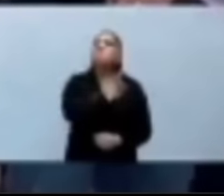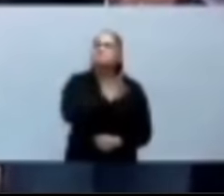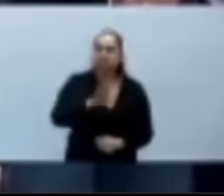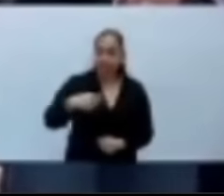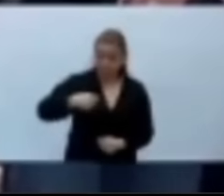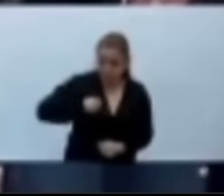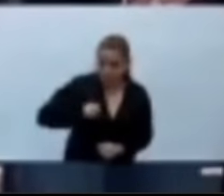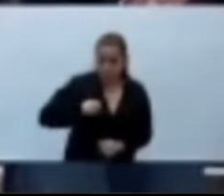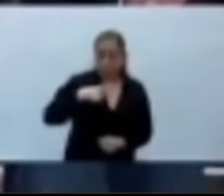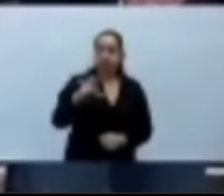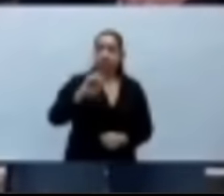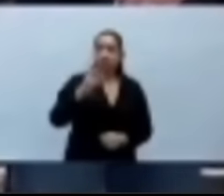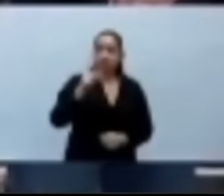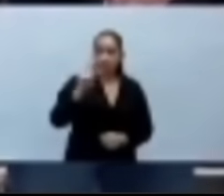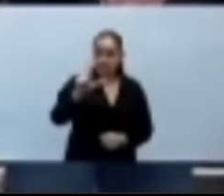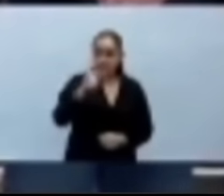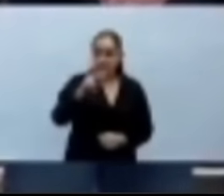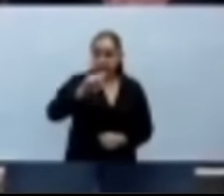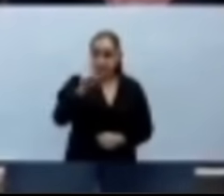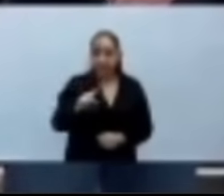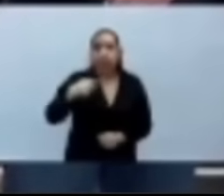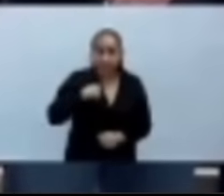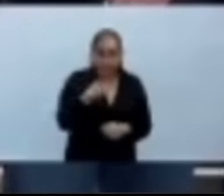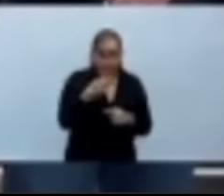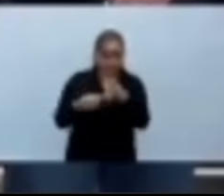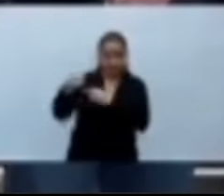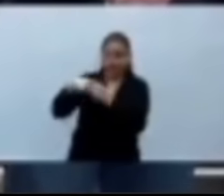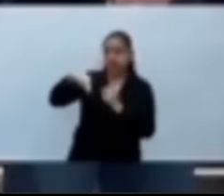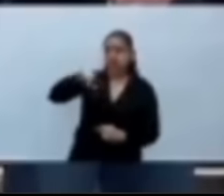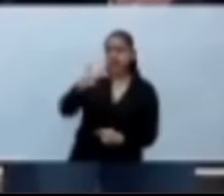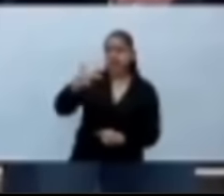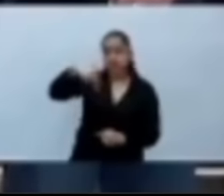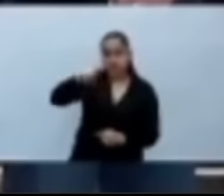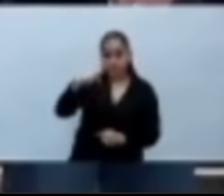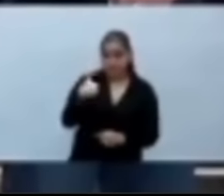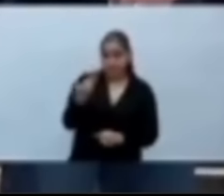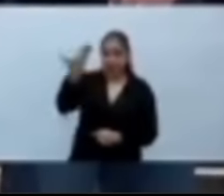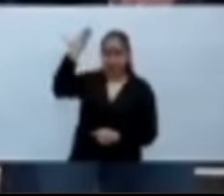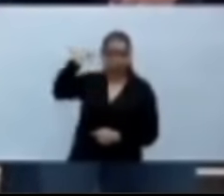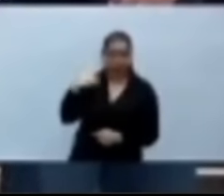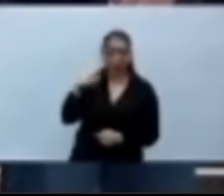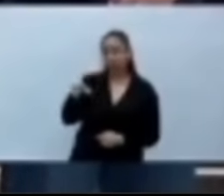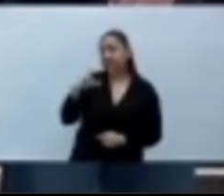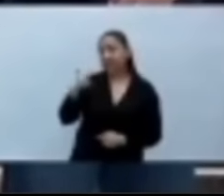desnudó la ignorancia de Xóchitl Gálvez cada que hablaba,